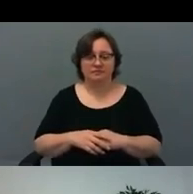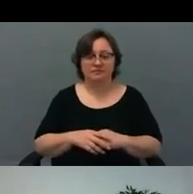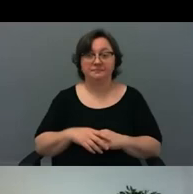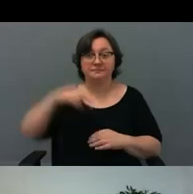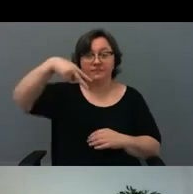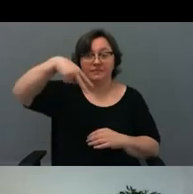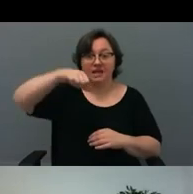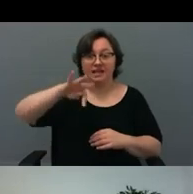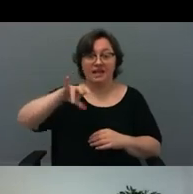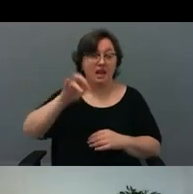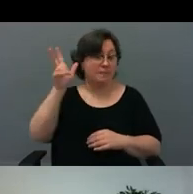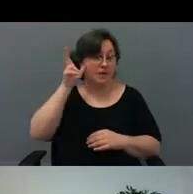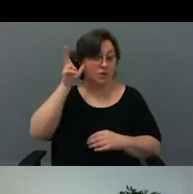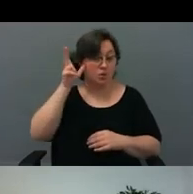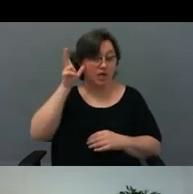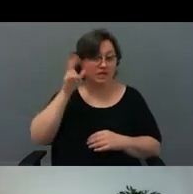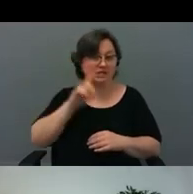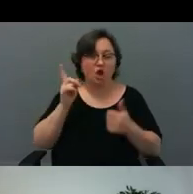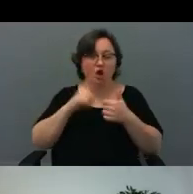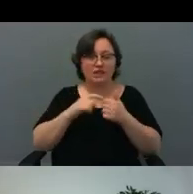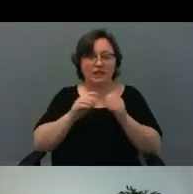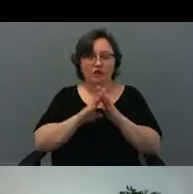Natalia Martínez, no sé si sigues conectada.